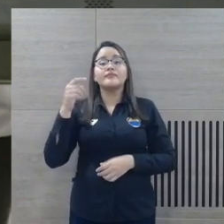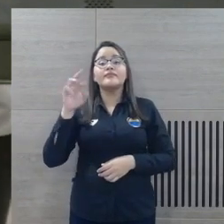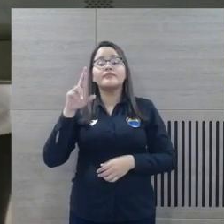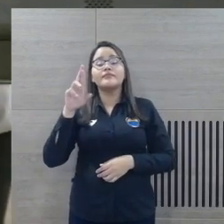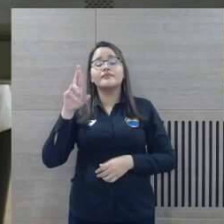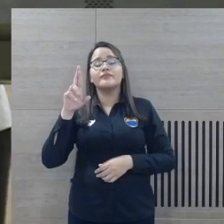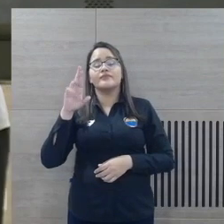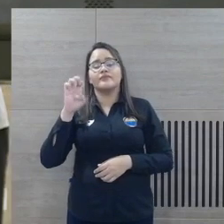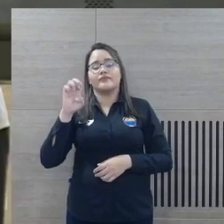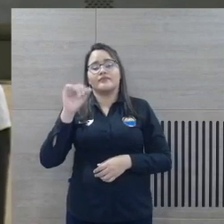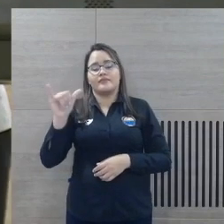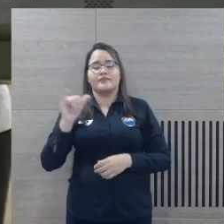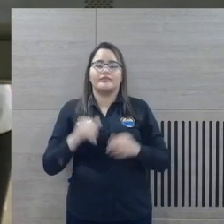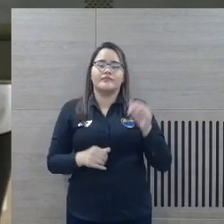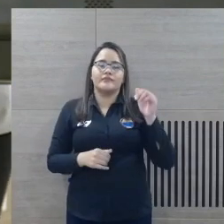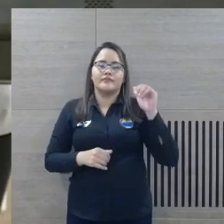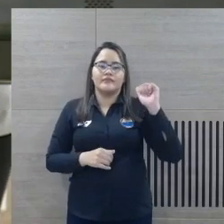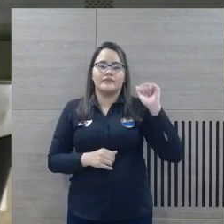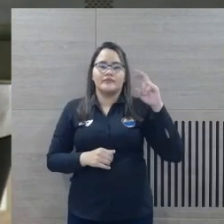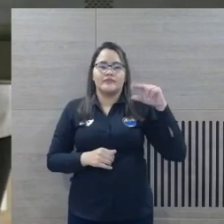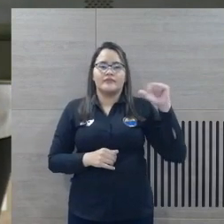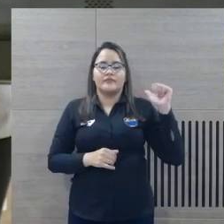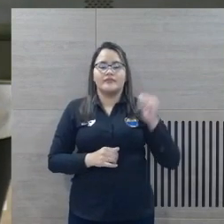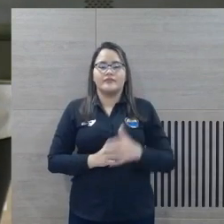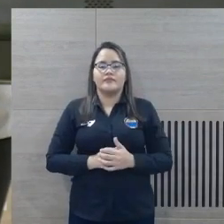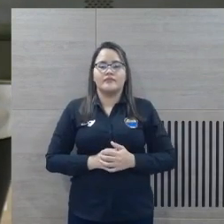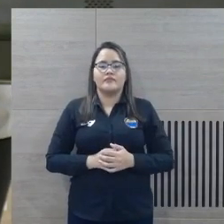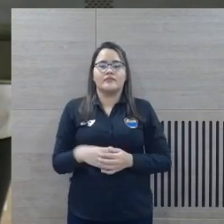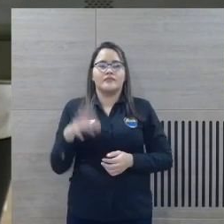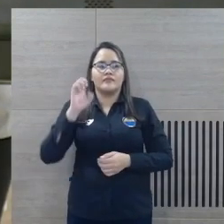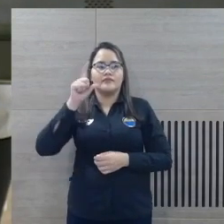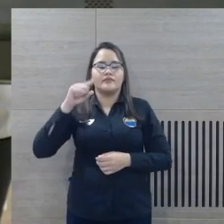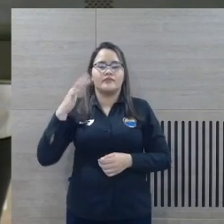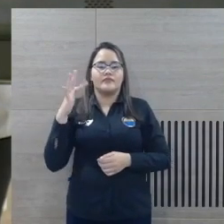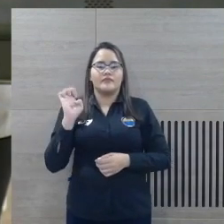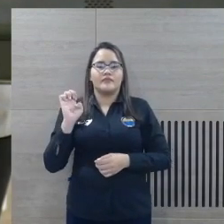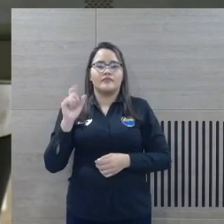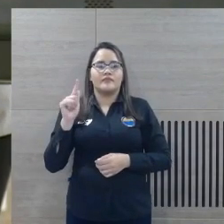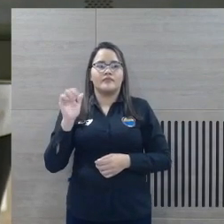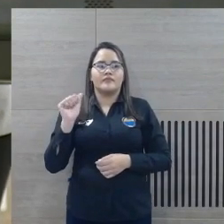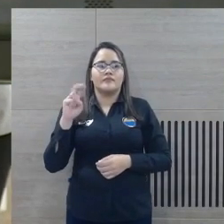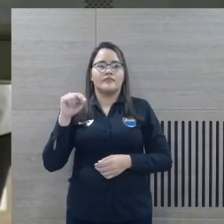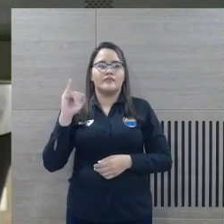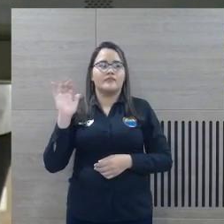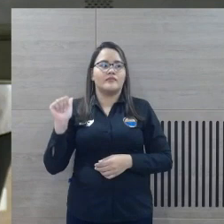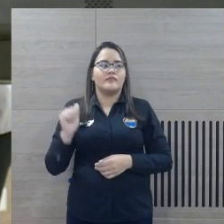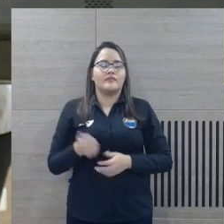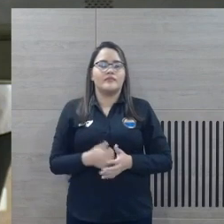Pérez. Estefanía Liliana Bernal Cabrera. Yesida Antonio Brieva Carranza.